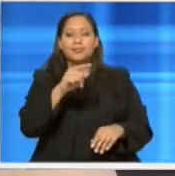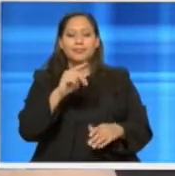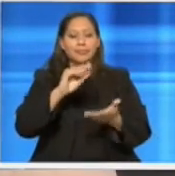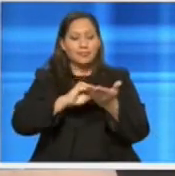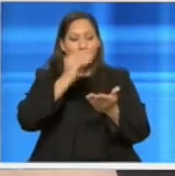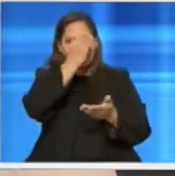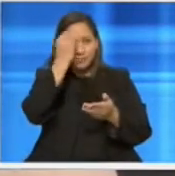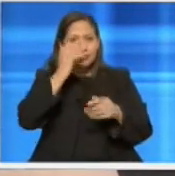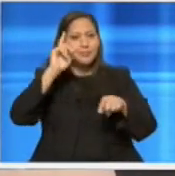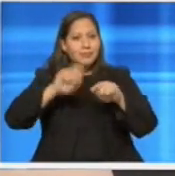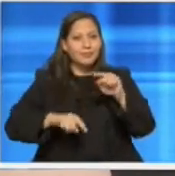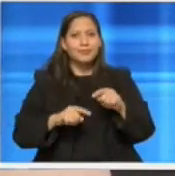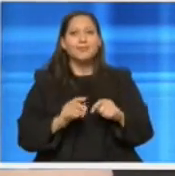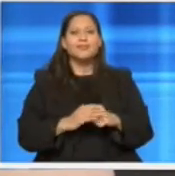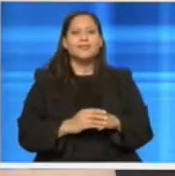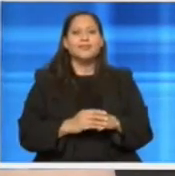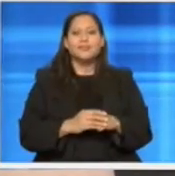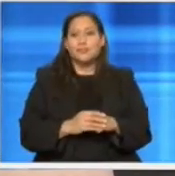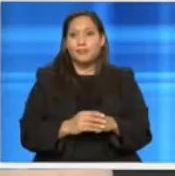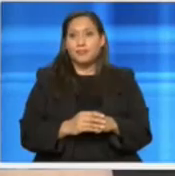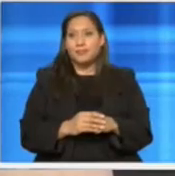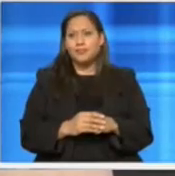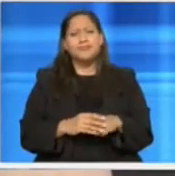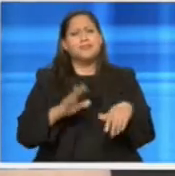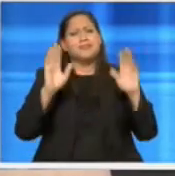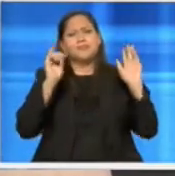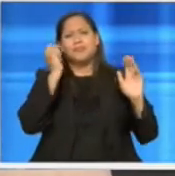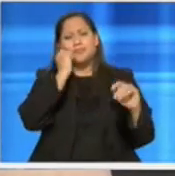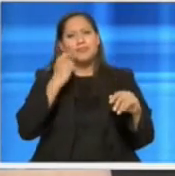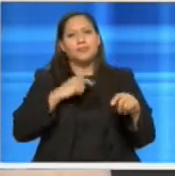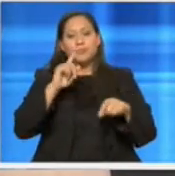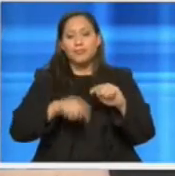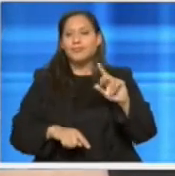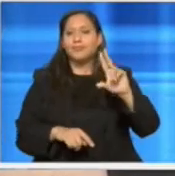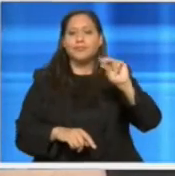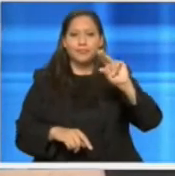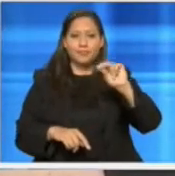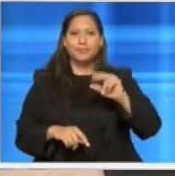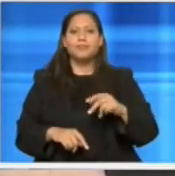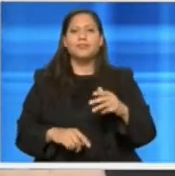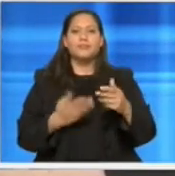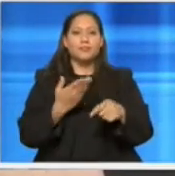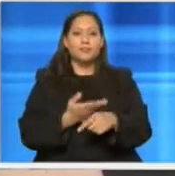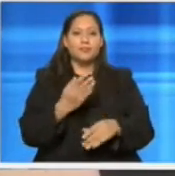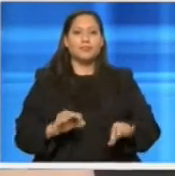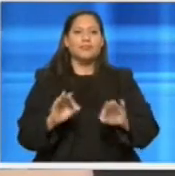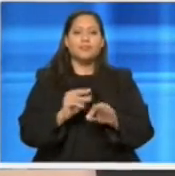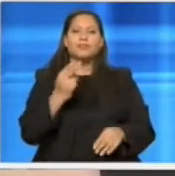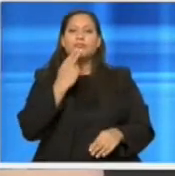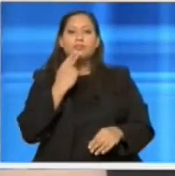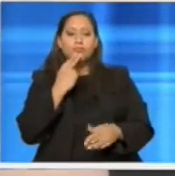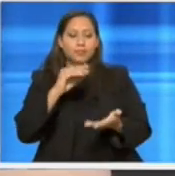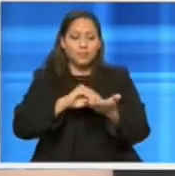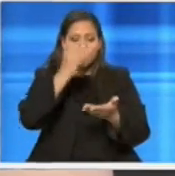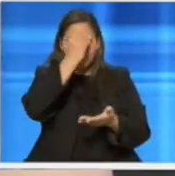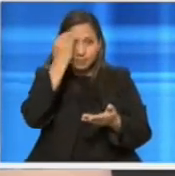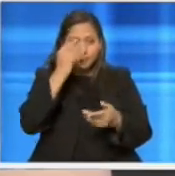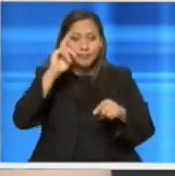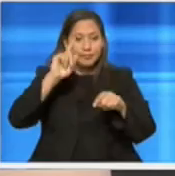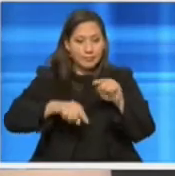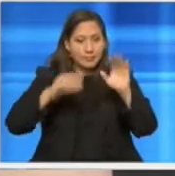desmaquillante muy generalizado, decimos, al fin que me lo voy a quitar. Pues no, es bien importante el utilizar el desmaquillante